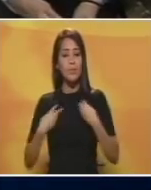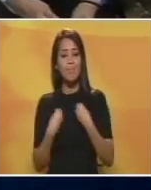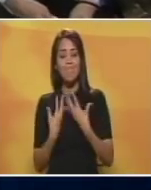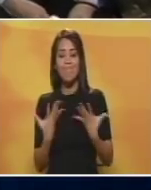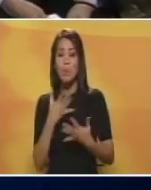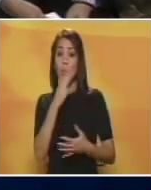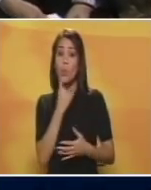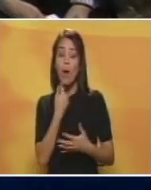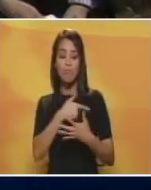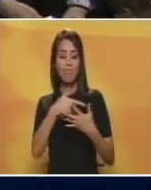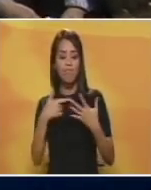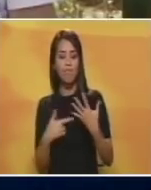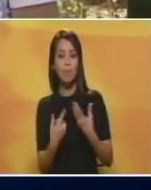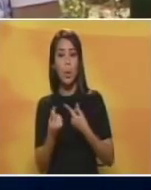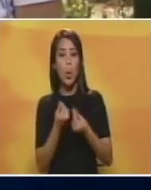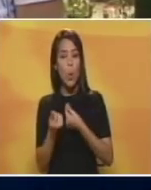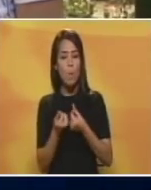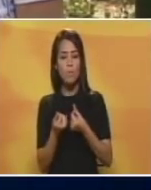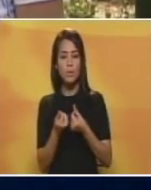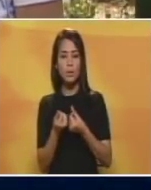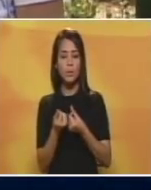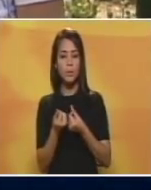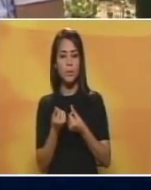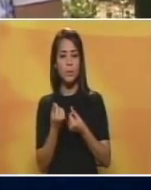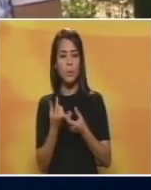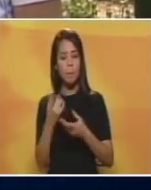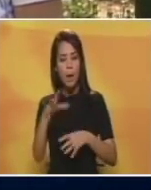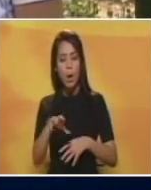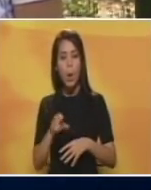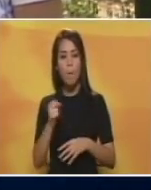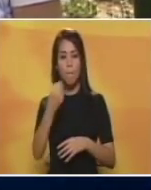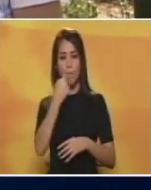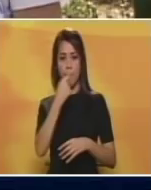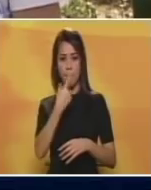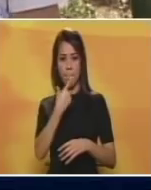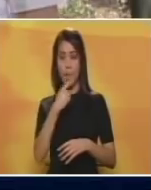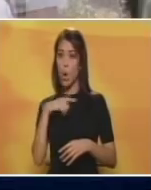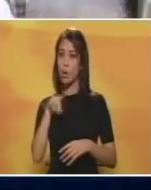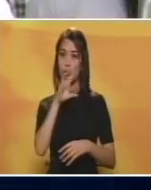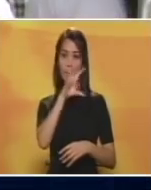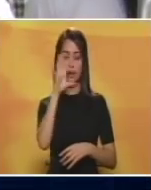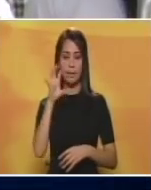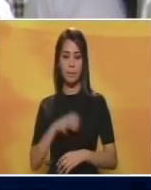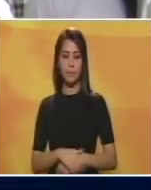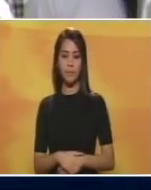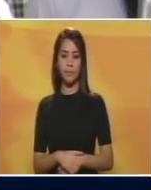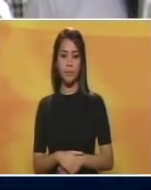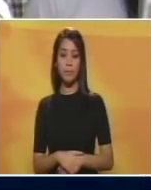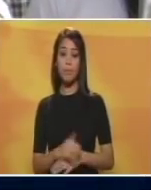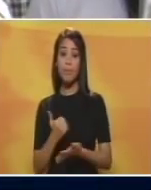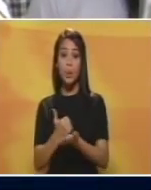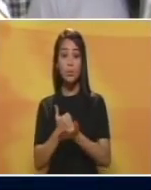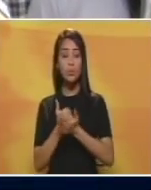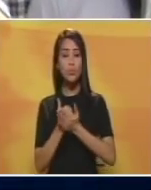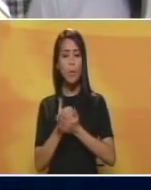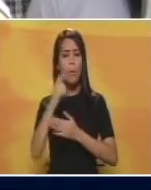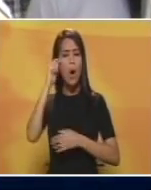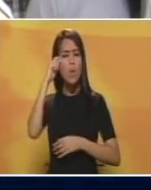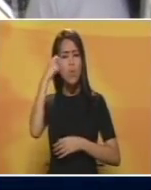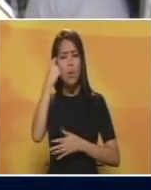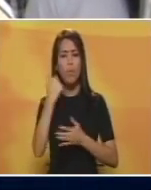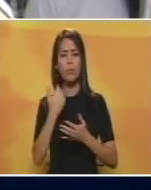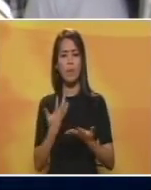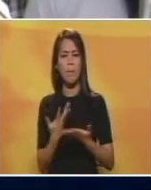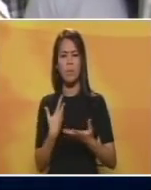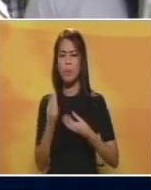contar con los recursos económicos para costear el tratamiento en el exterior. que los ayudemos, que nos acordemos de ellos,